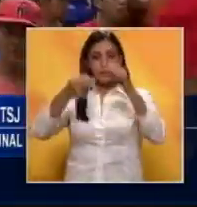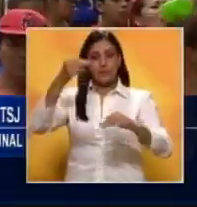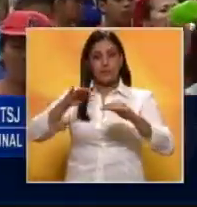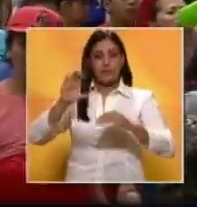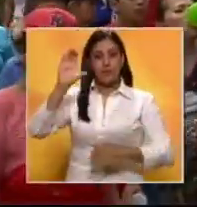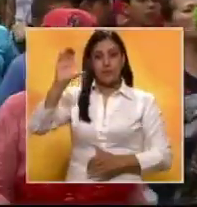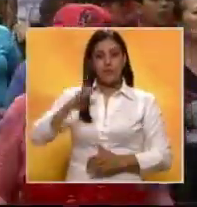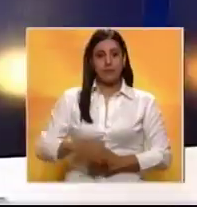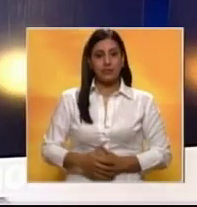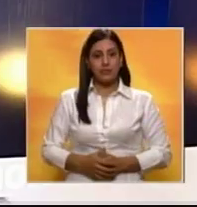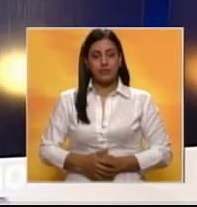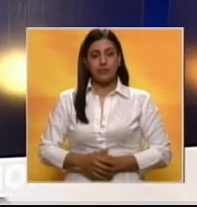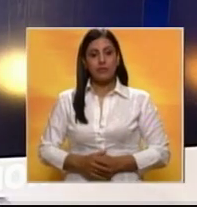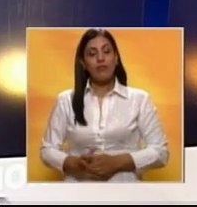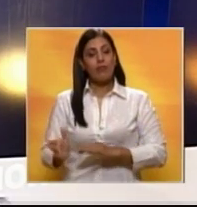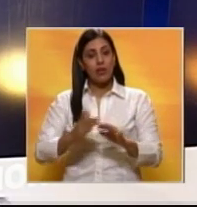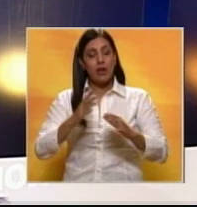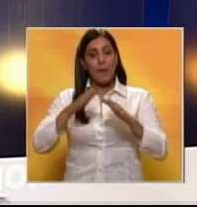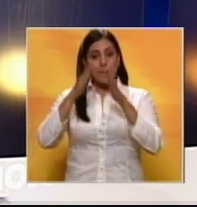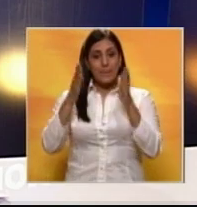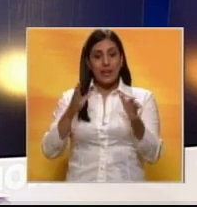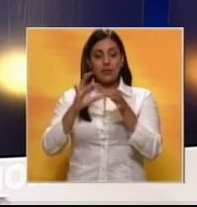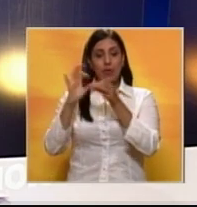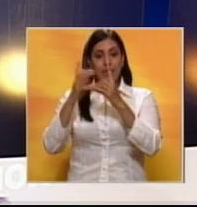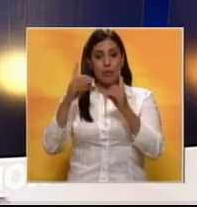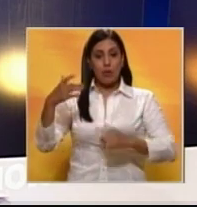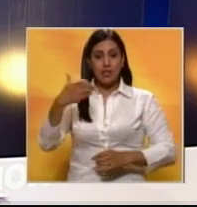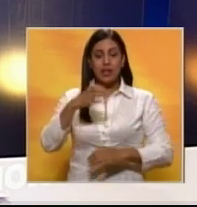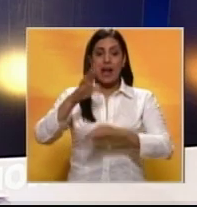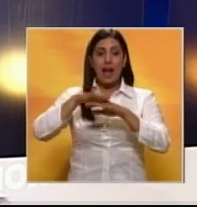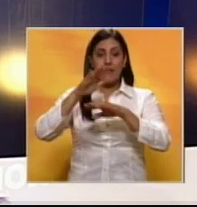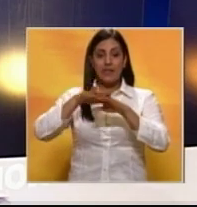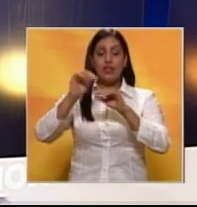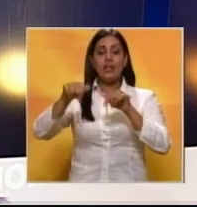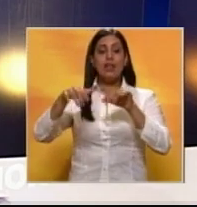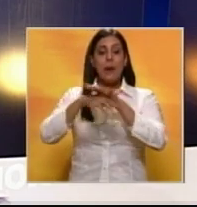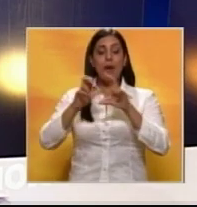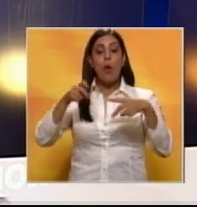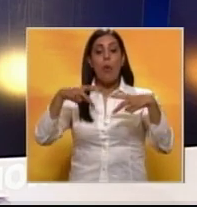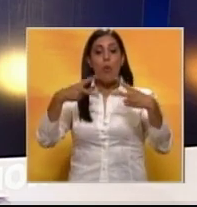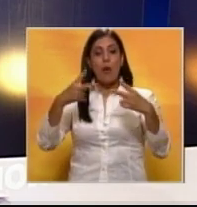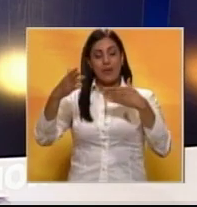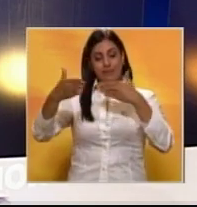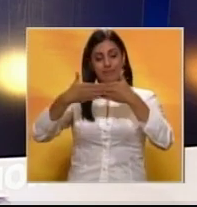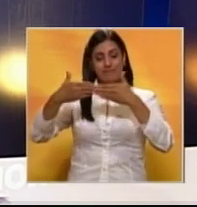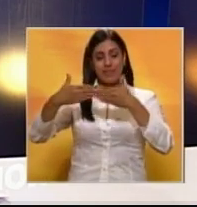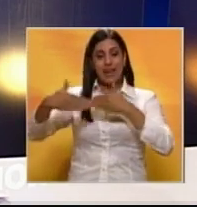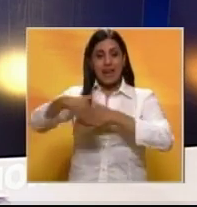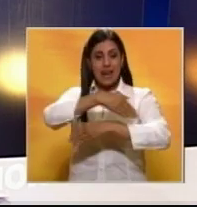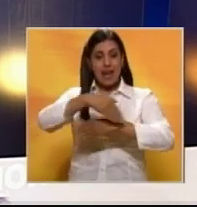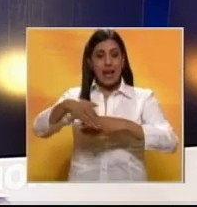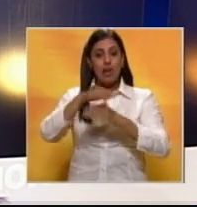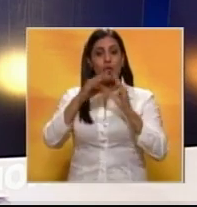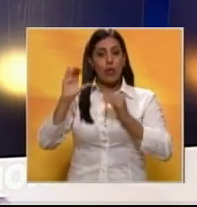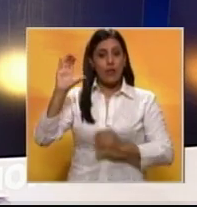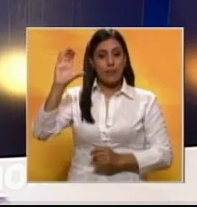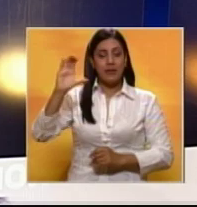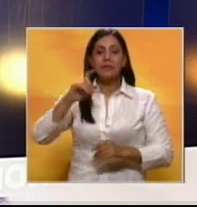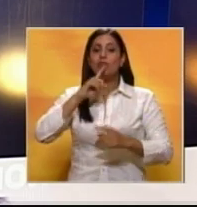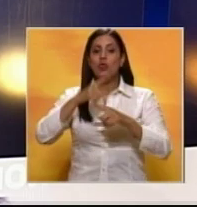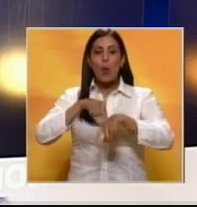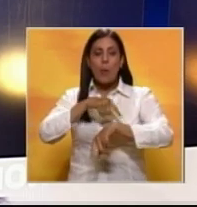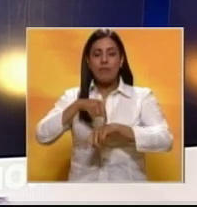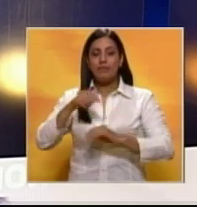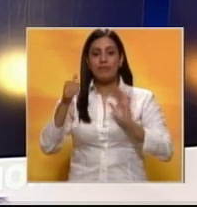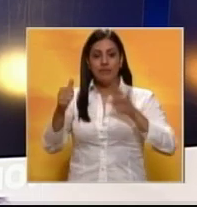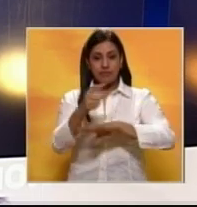país. La Mesa de la Unidad Democrática convocó para este martes a un nuevo trancazo de las calles en todo el país que tendrá una